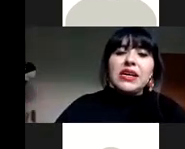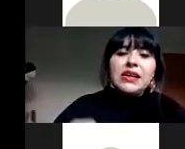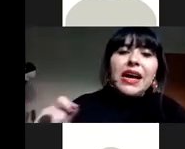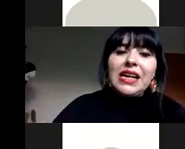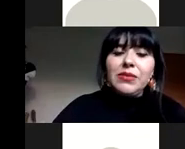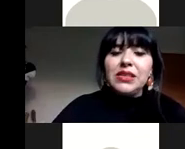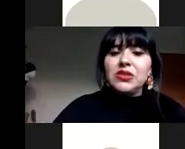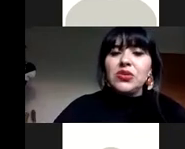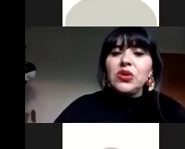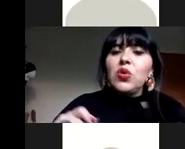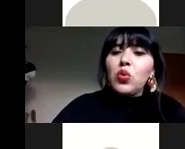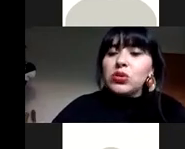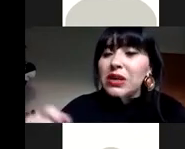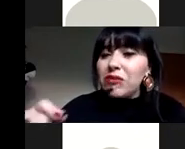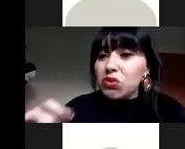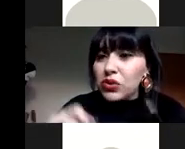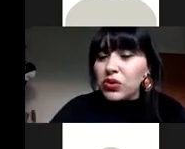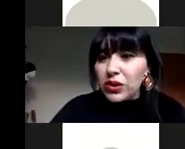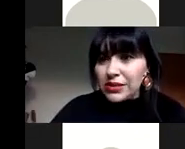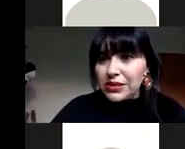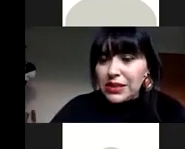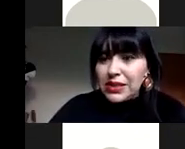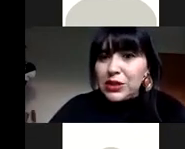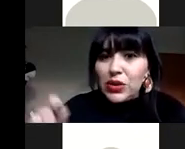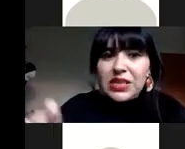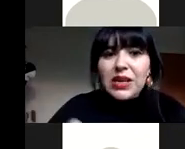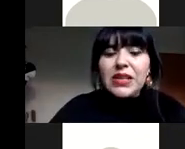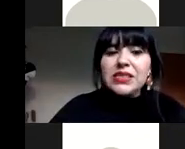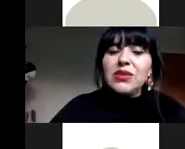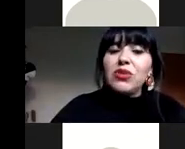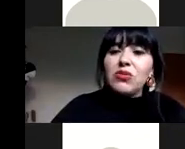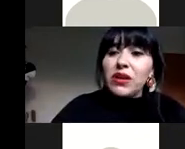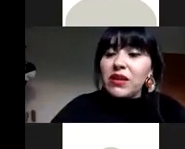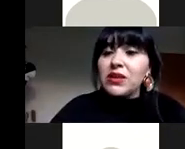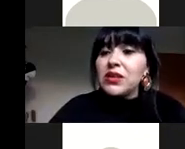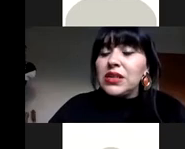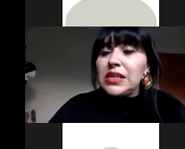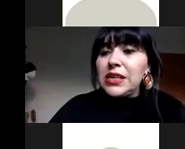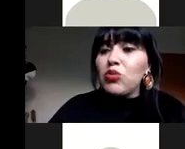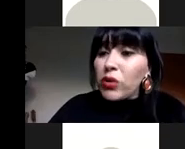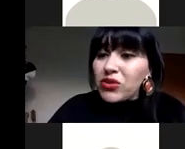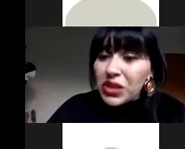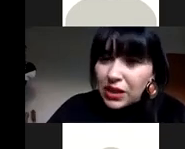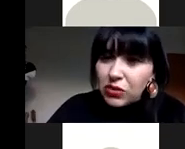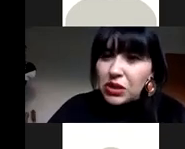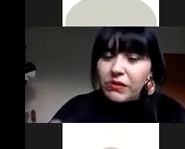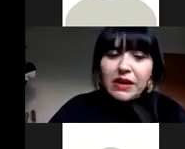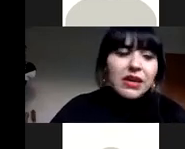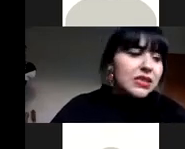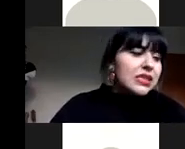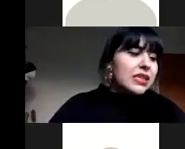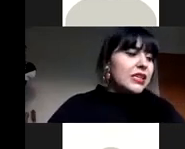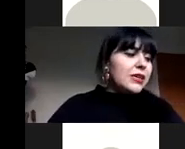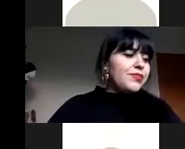tecnología, aislamiento, uso y abuso de drogas, y hoy día aparece una nueva, un nuevo riesgo, que lo